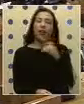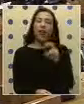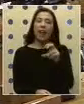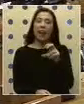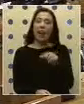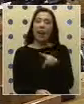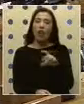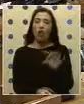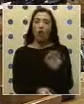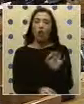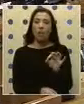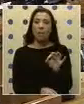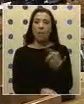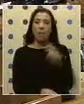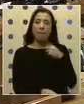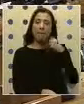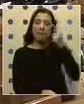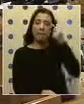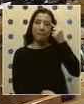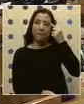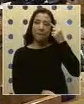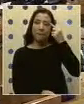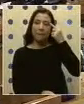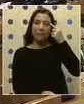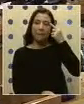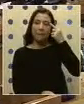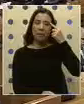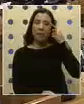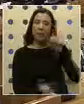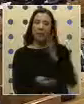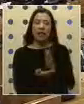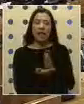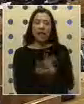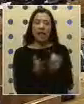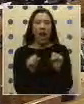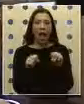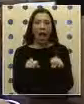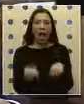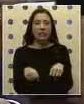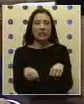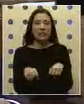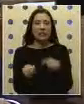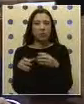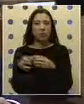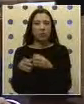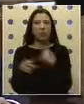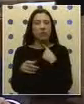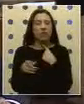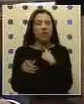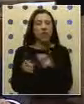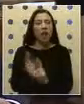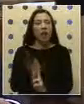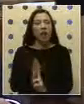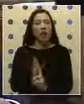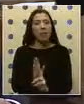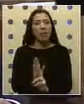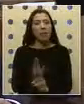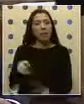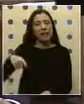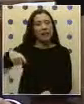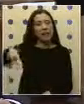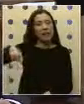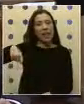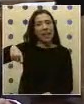Recondo, pensé que debería haberse aceptado por su partido su aspiración a ser representante senatorial